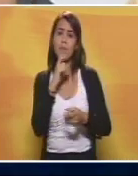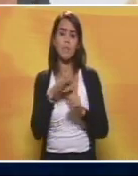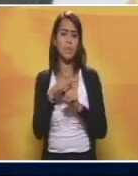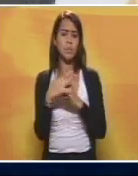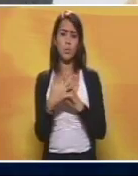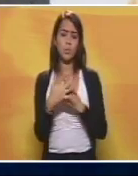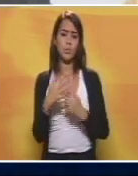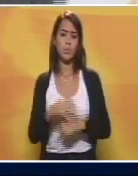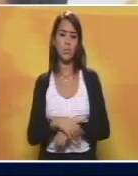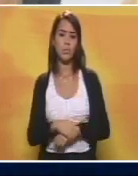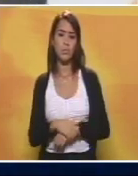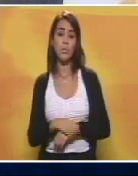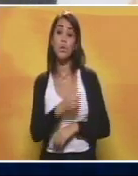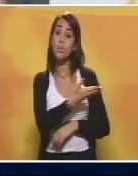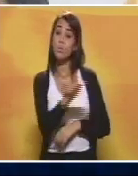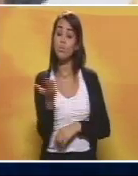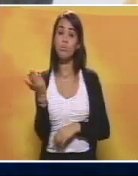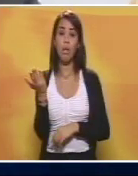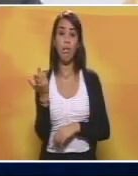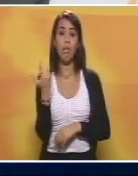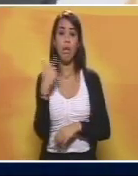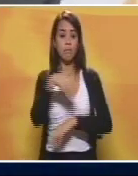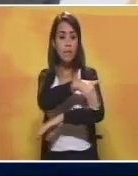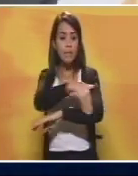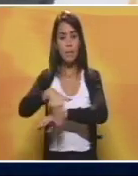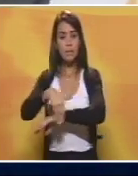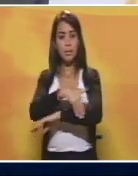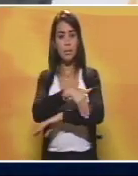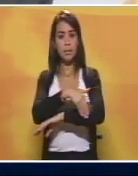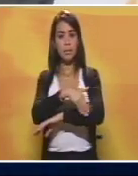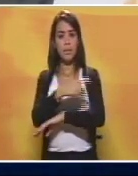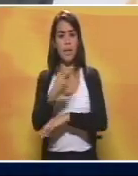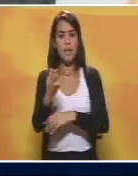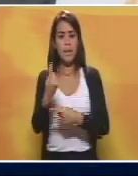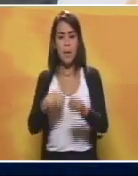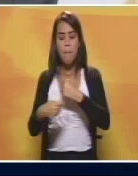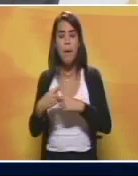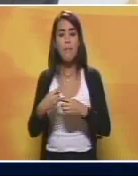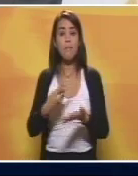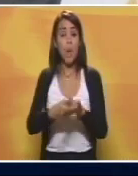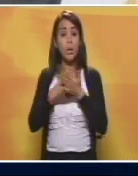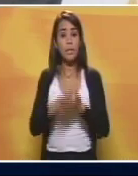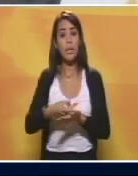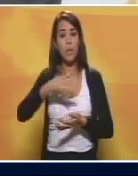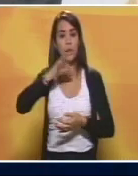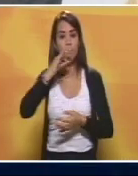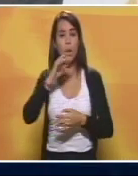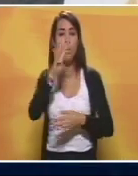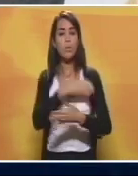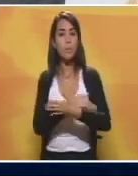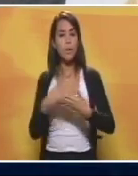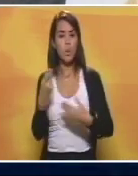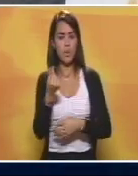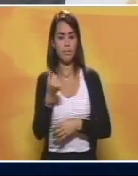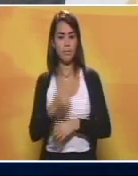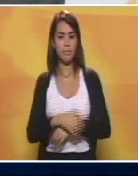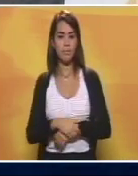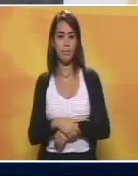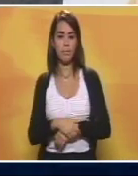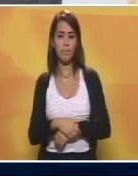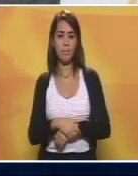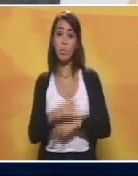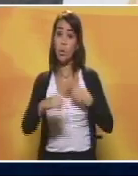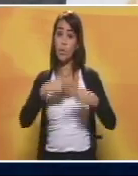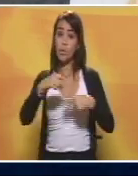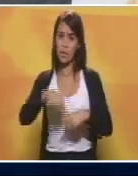digo ustedes ustedes que están en la calle y le venden un kilo de café en 4 millones de bolívares cuando se